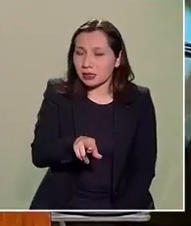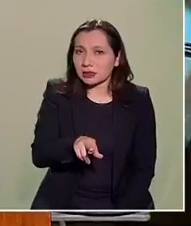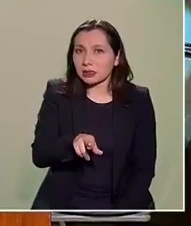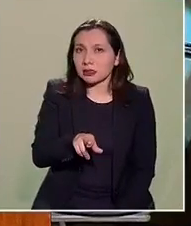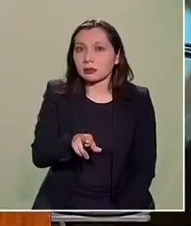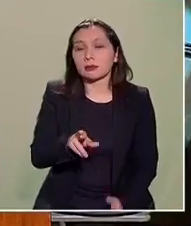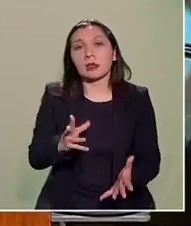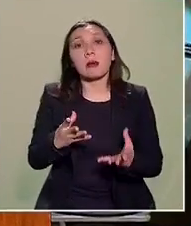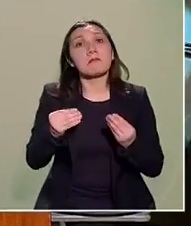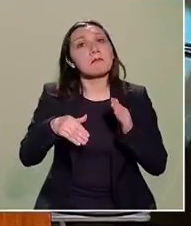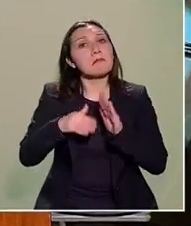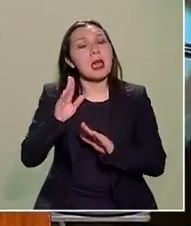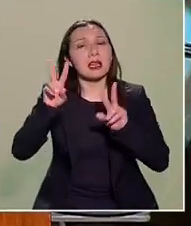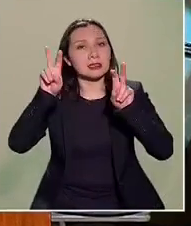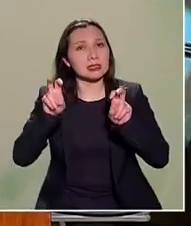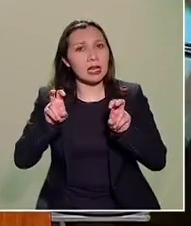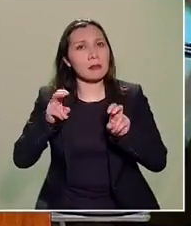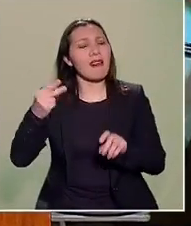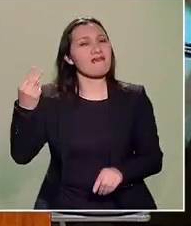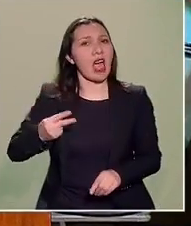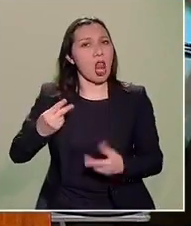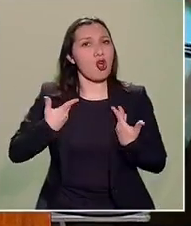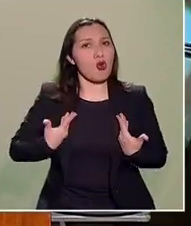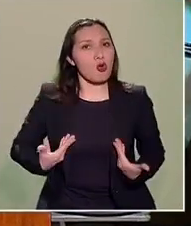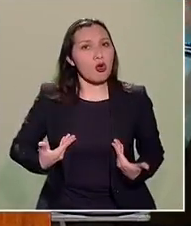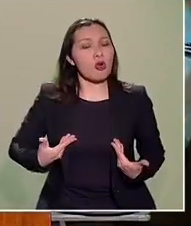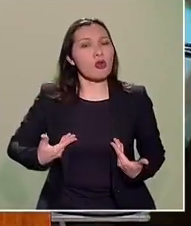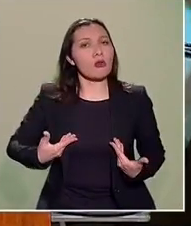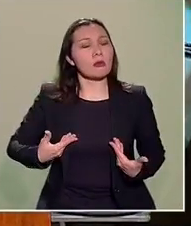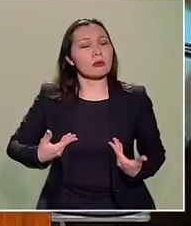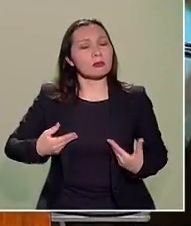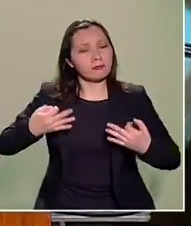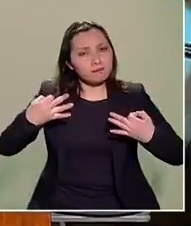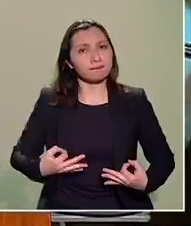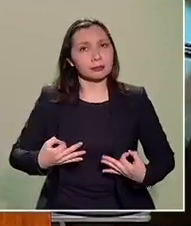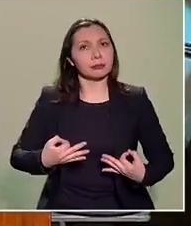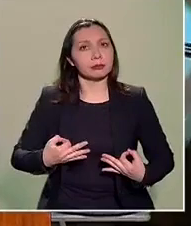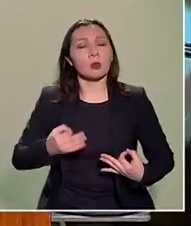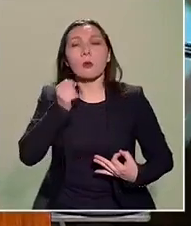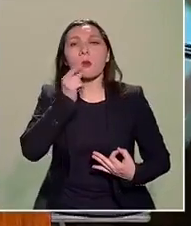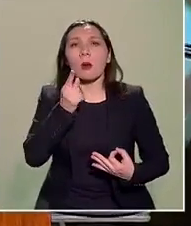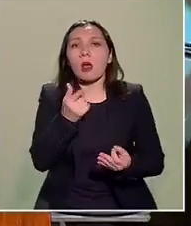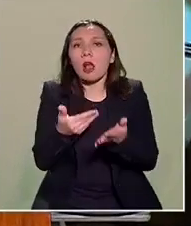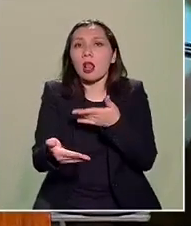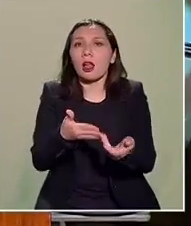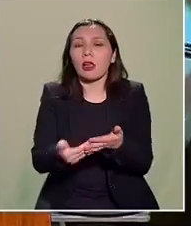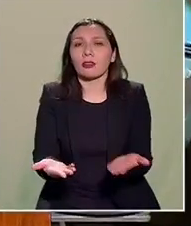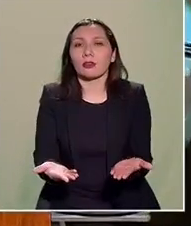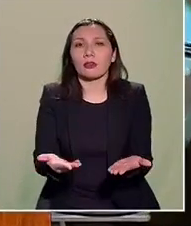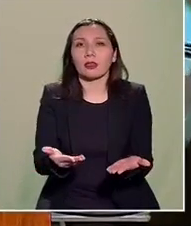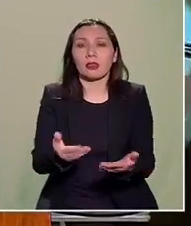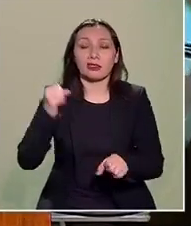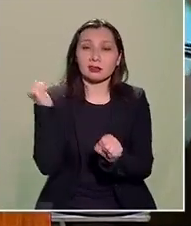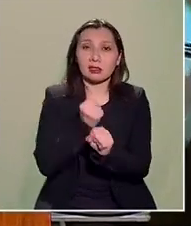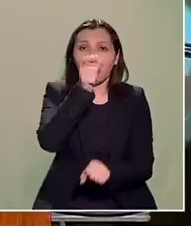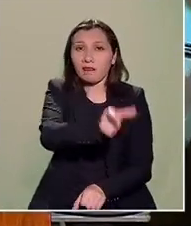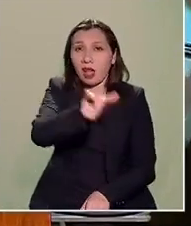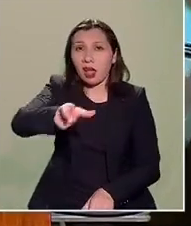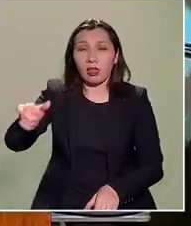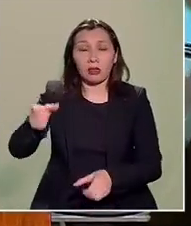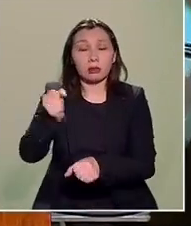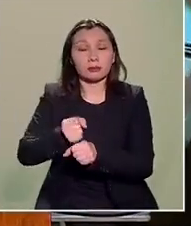pasa más por un tema valórico y de principios donde los trabajadores